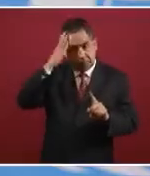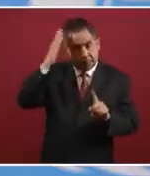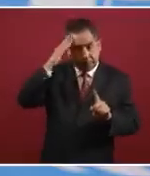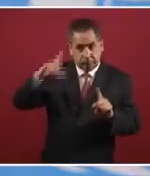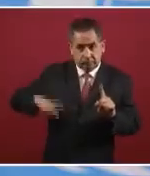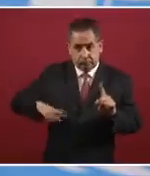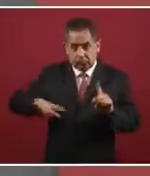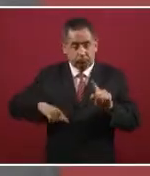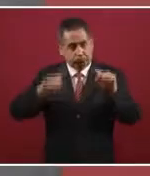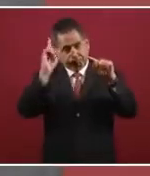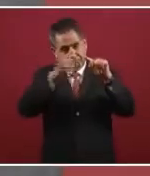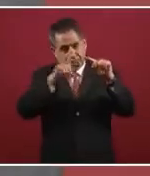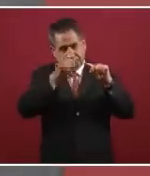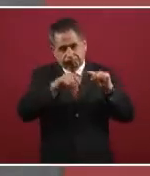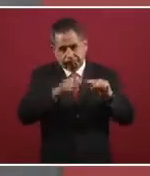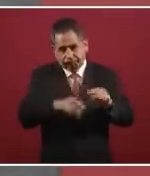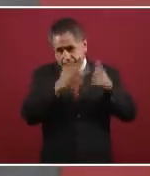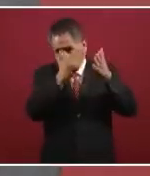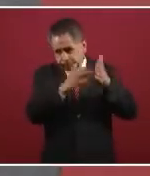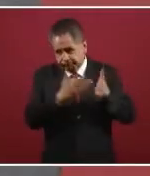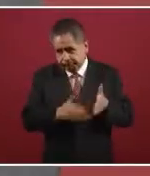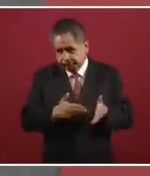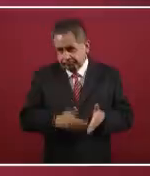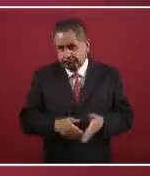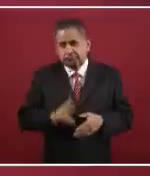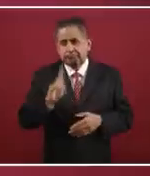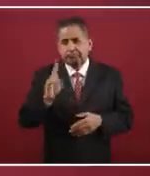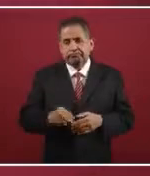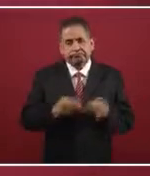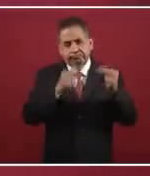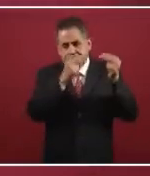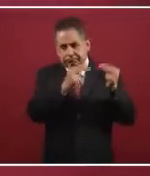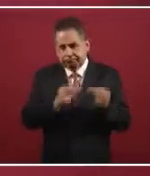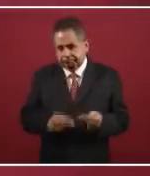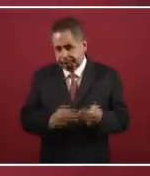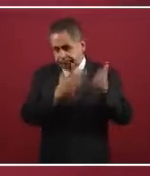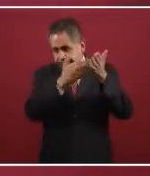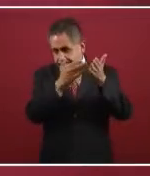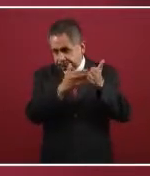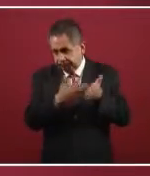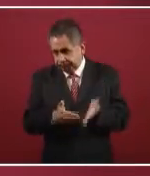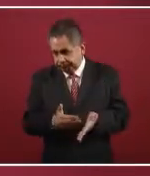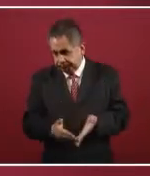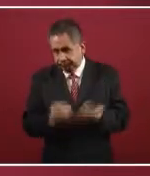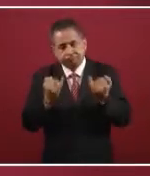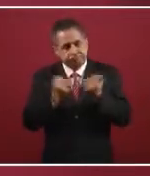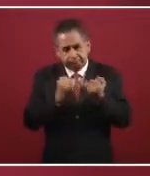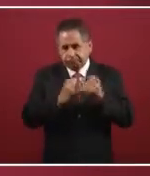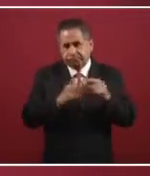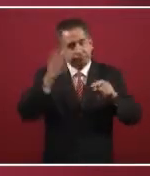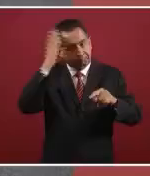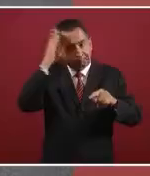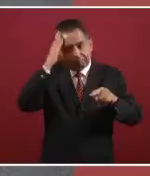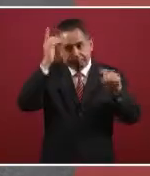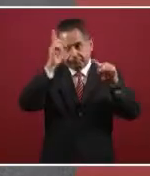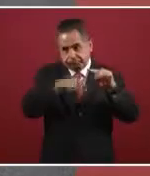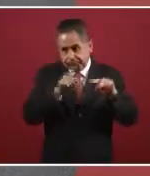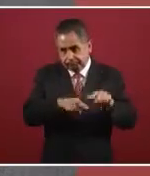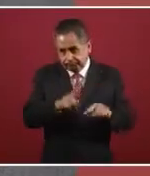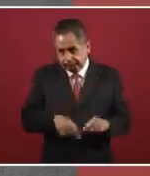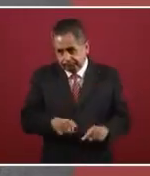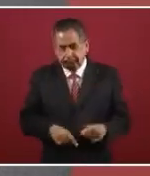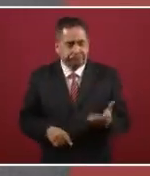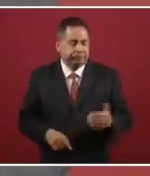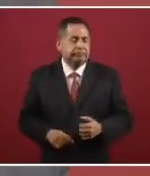de arriba para abajo, como se barren las escaleras. Entonces, esto va a